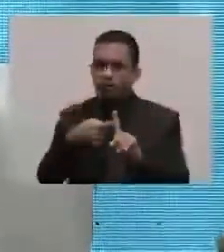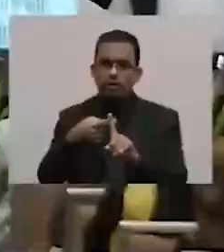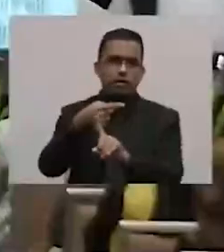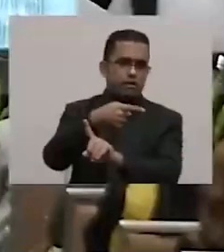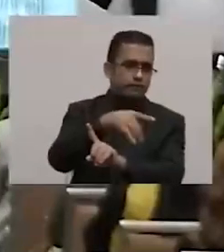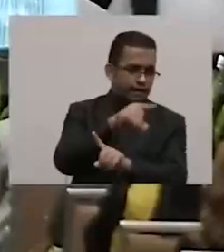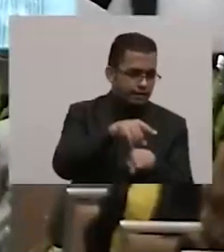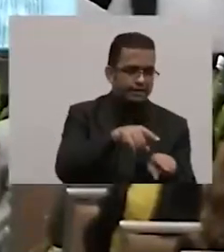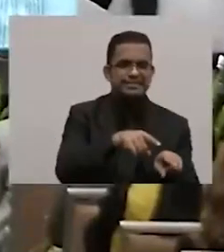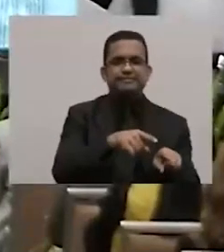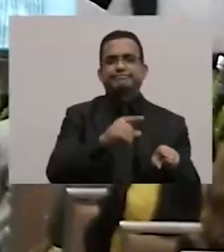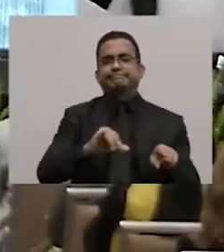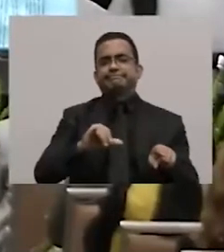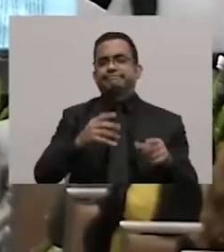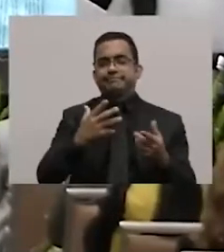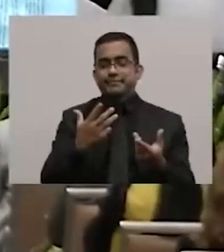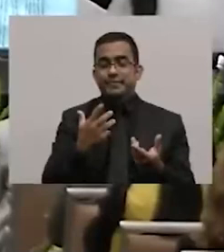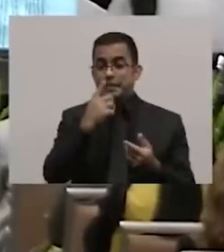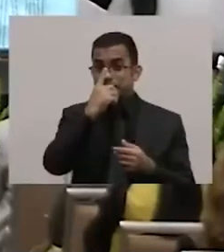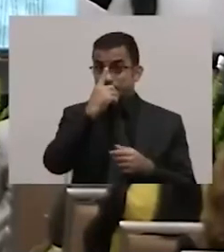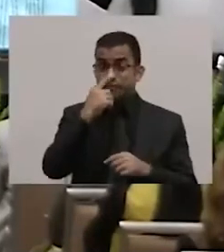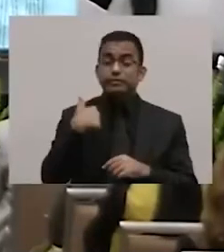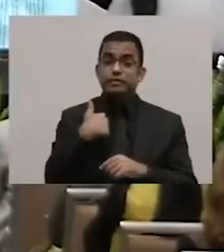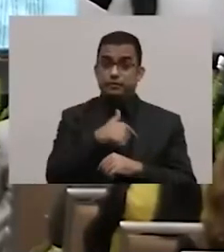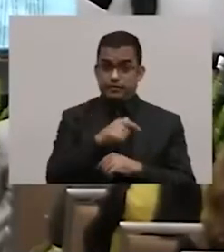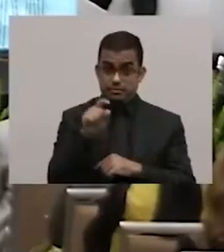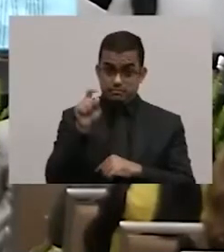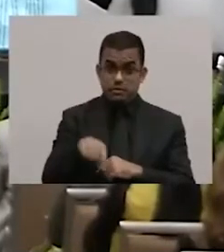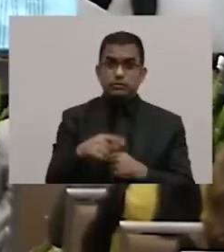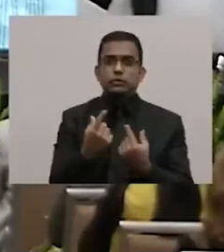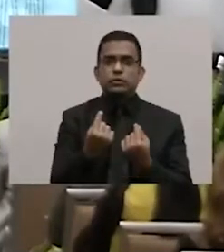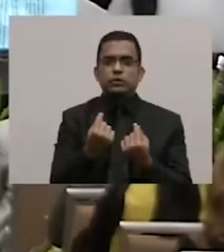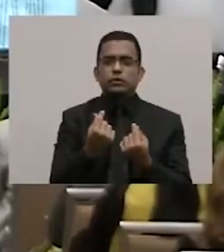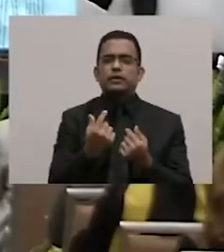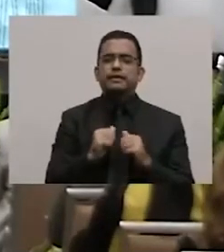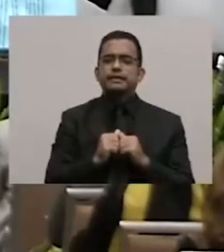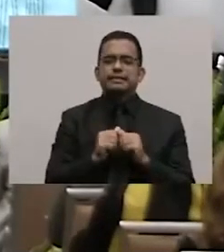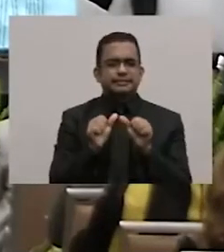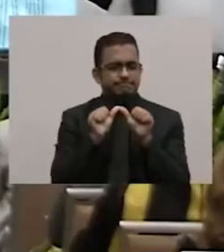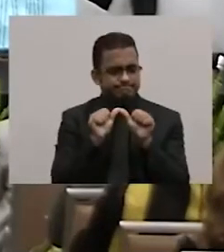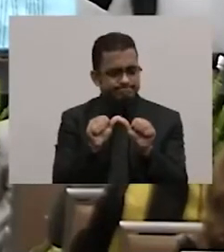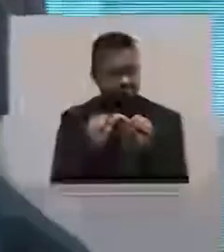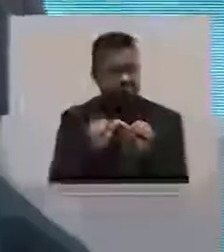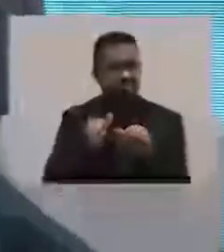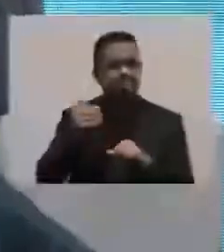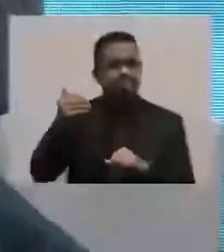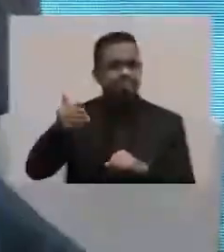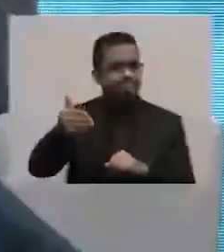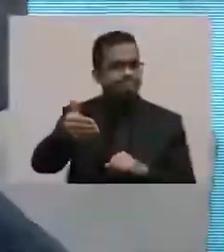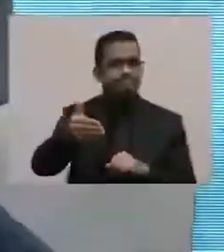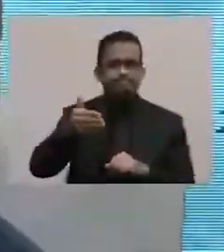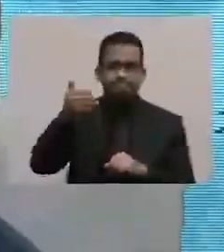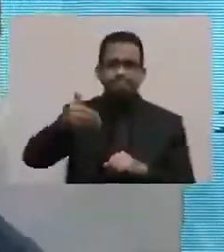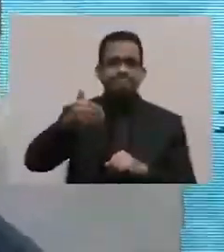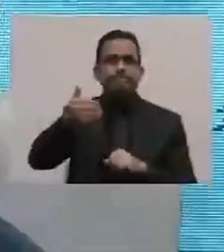Hay un asunto que como ejecutivos nosotros tenemos que bregar permanentemente.